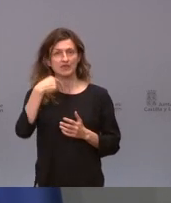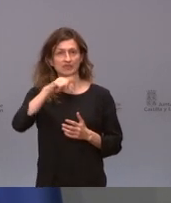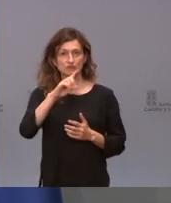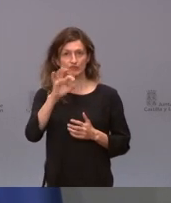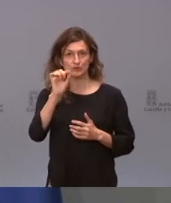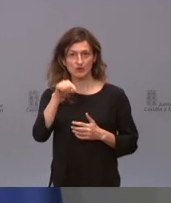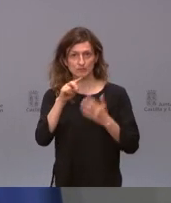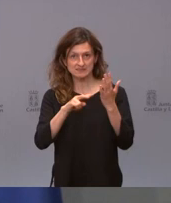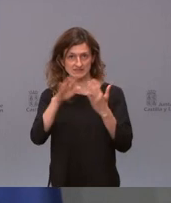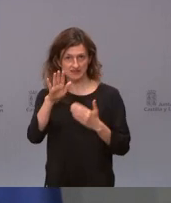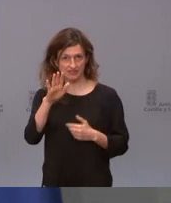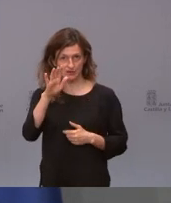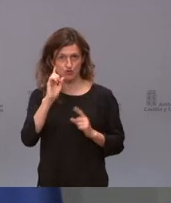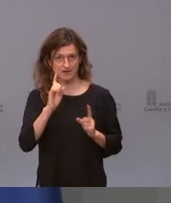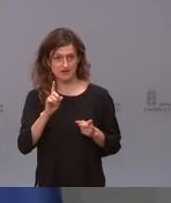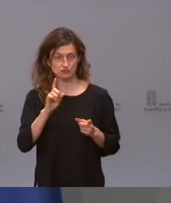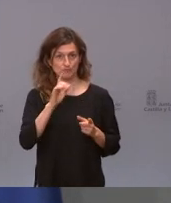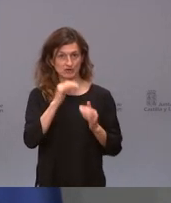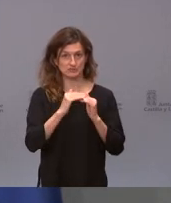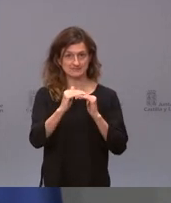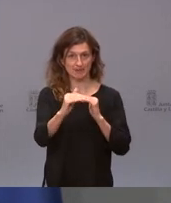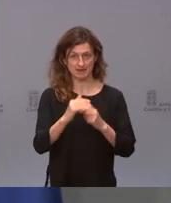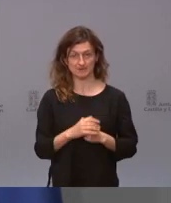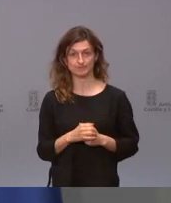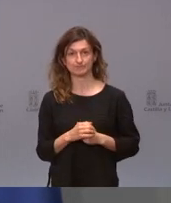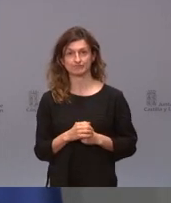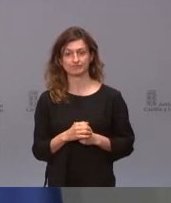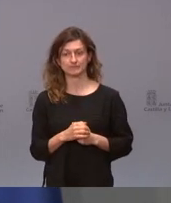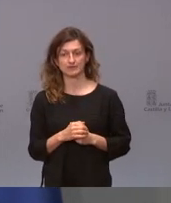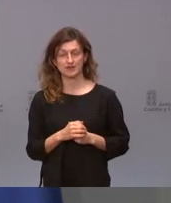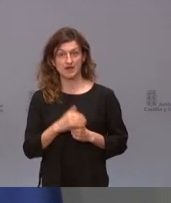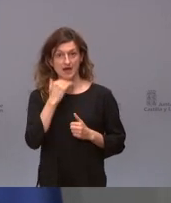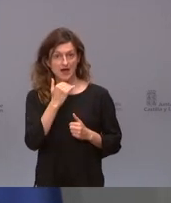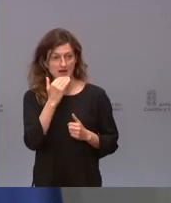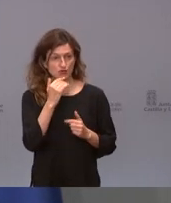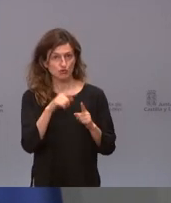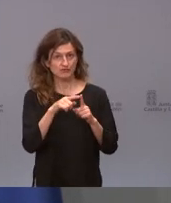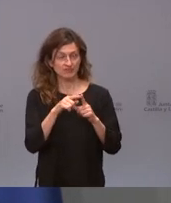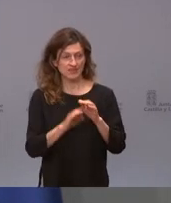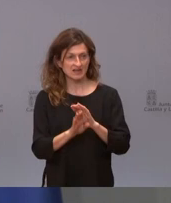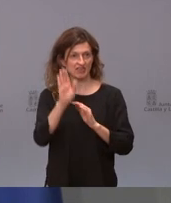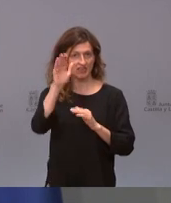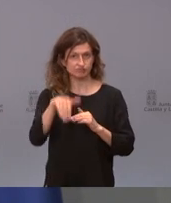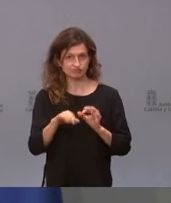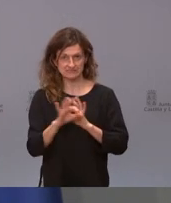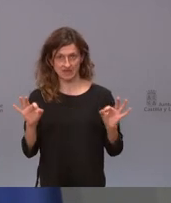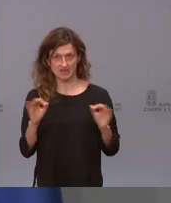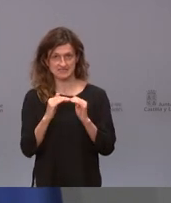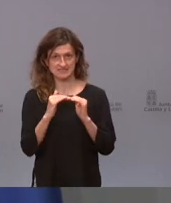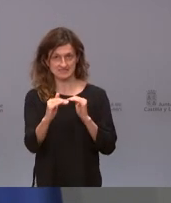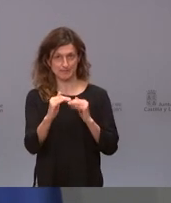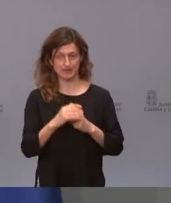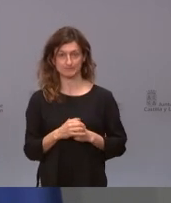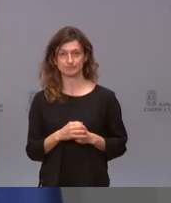75 pero muy estabilizada es decir no ha tenido tendencia en ni a crecer ni a decrecer hubo algún momento